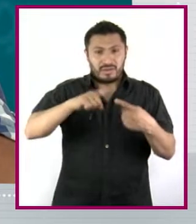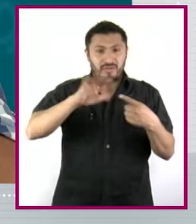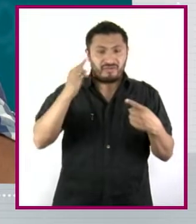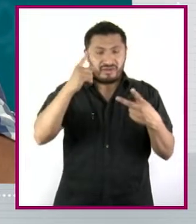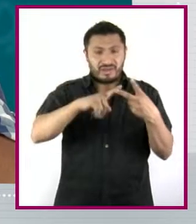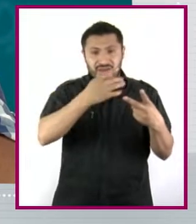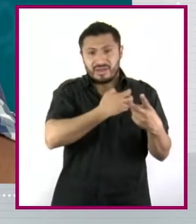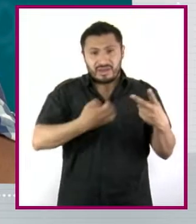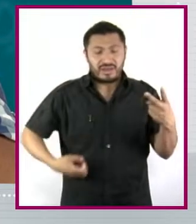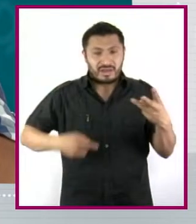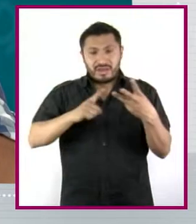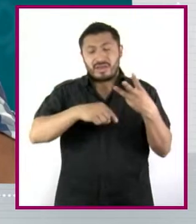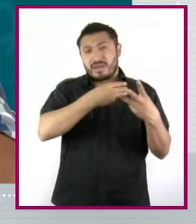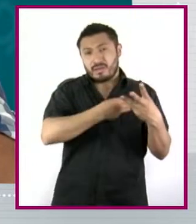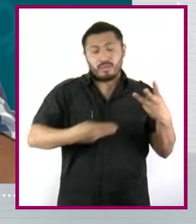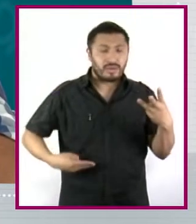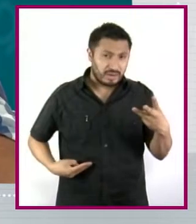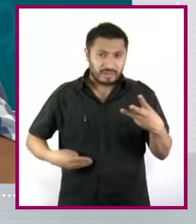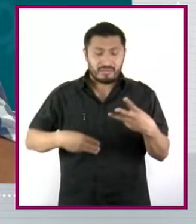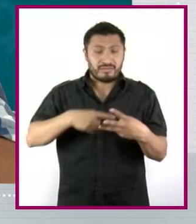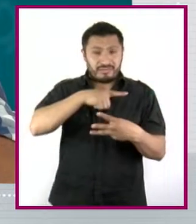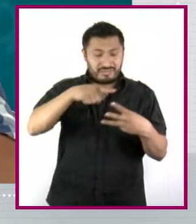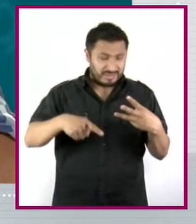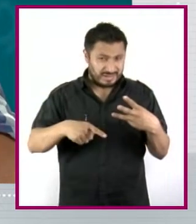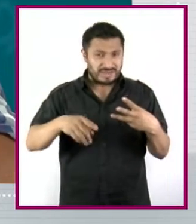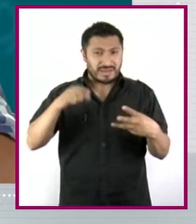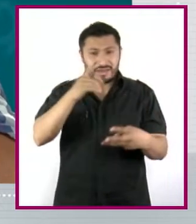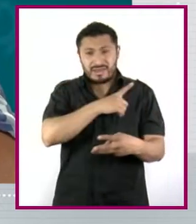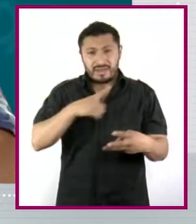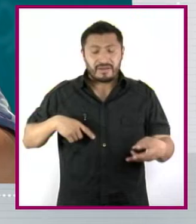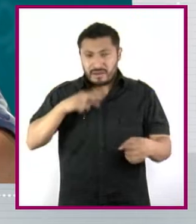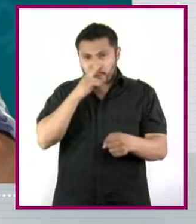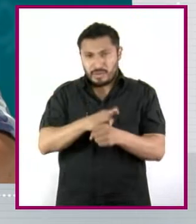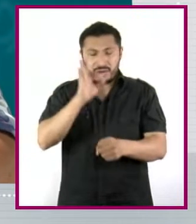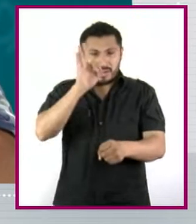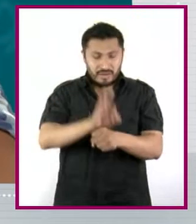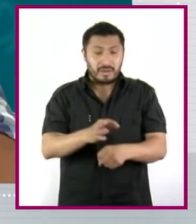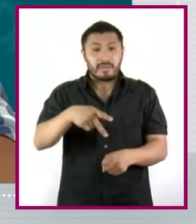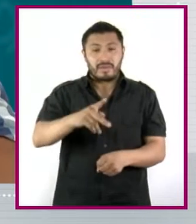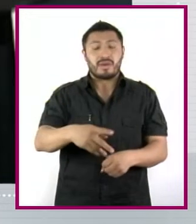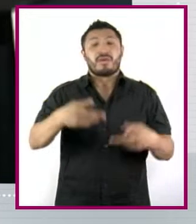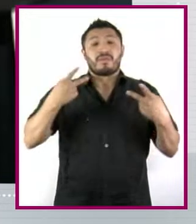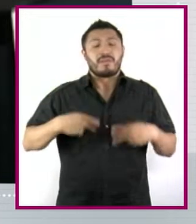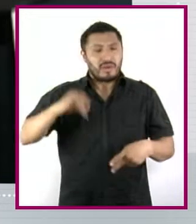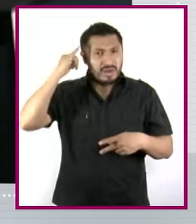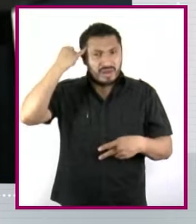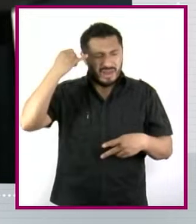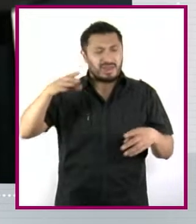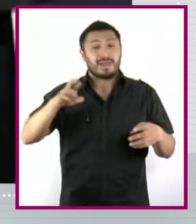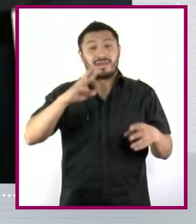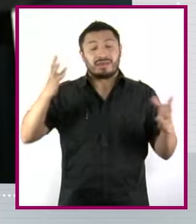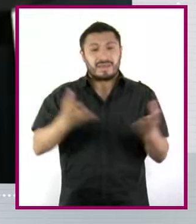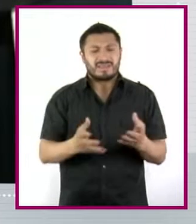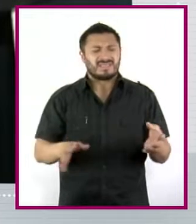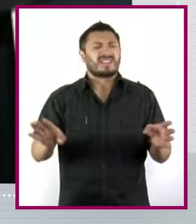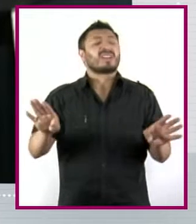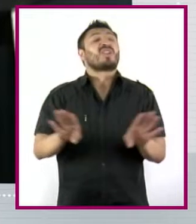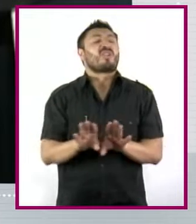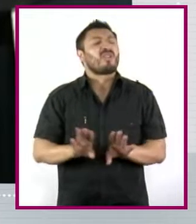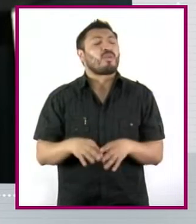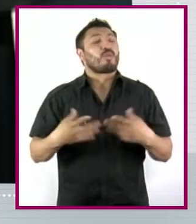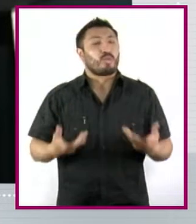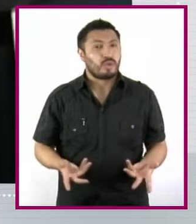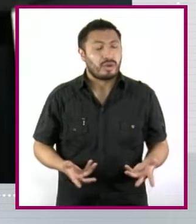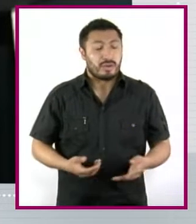federal, estatal y municipal. ¿Cómo se justifican las comunidades indígenas para realizar esta tarea? A la hora de enfrentar